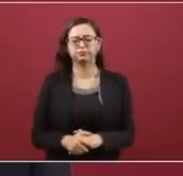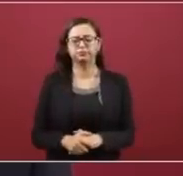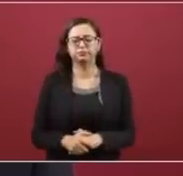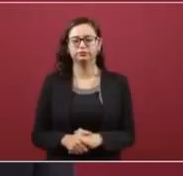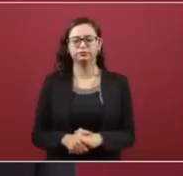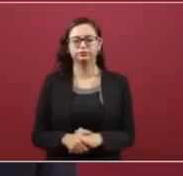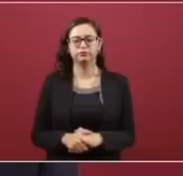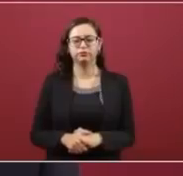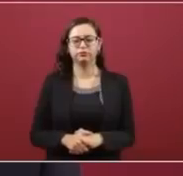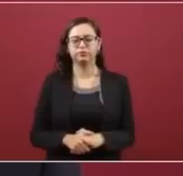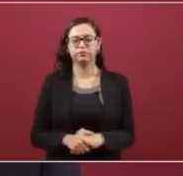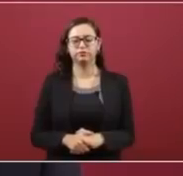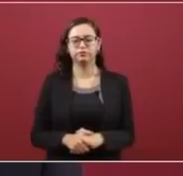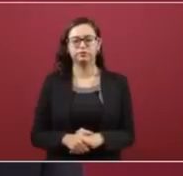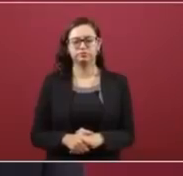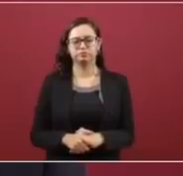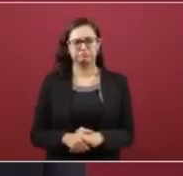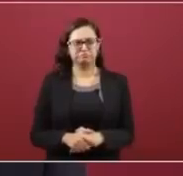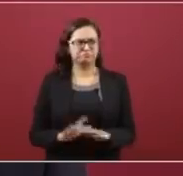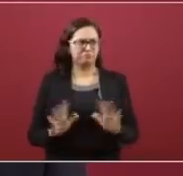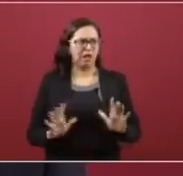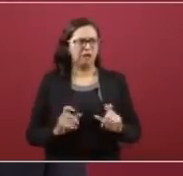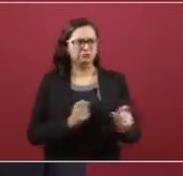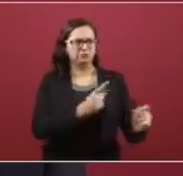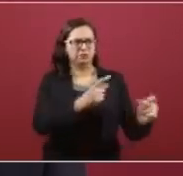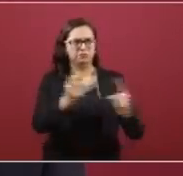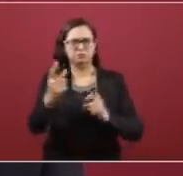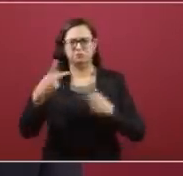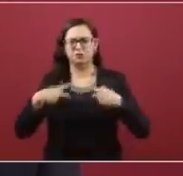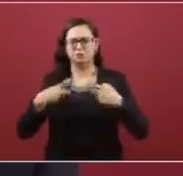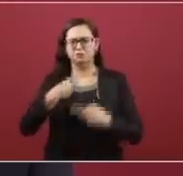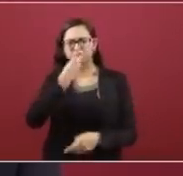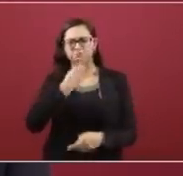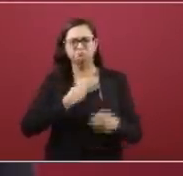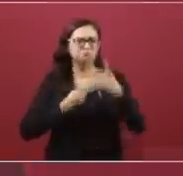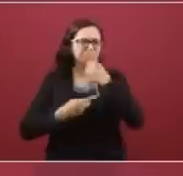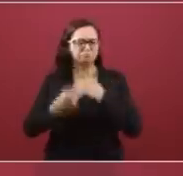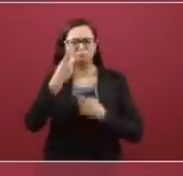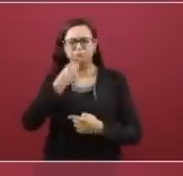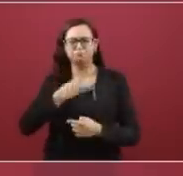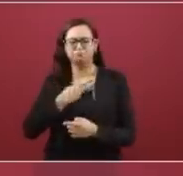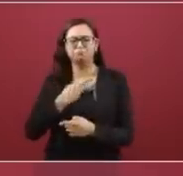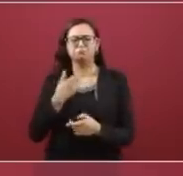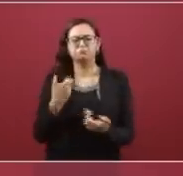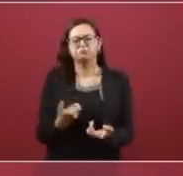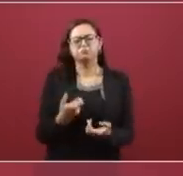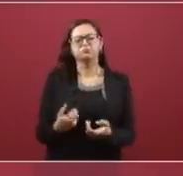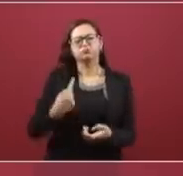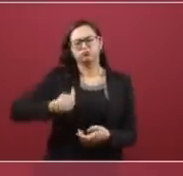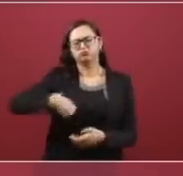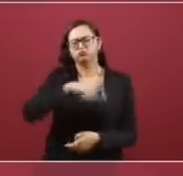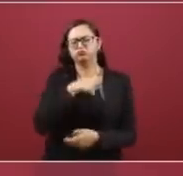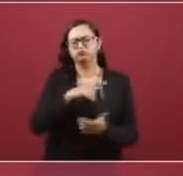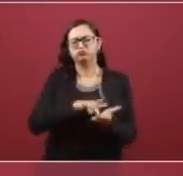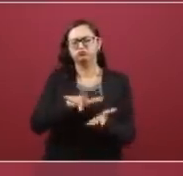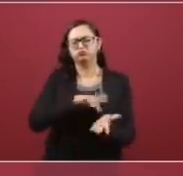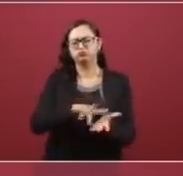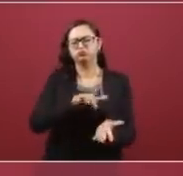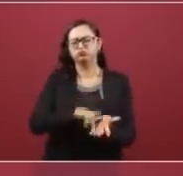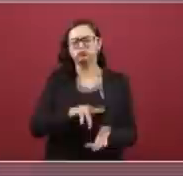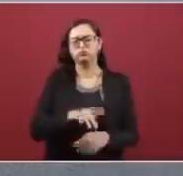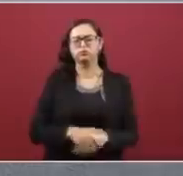lo han expresado así. Entonces esto lo vamos a auspiciar. Me